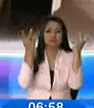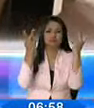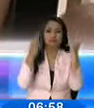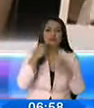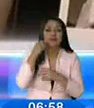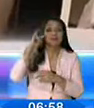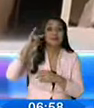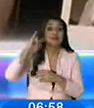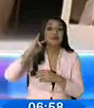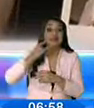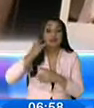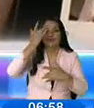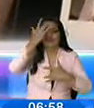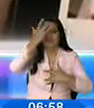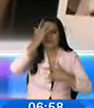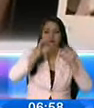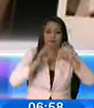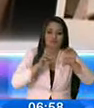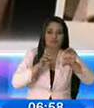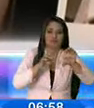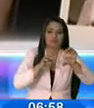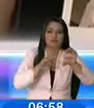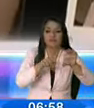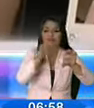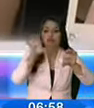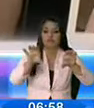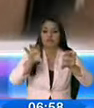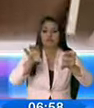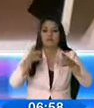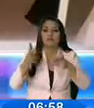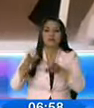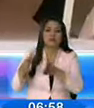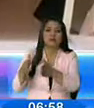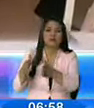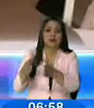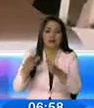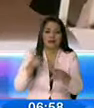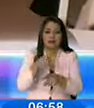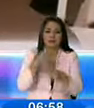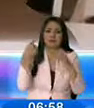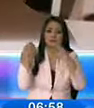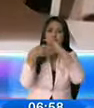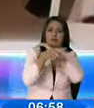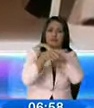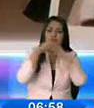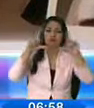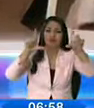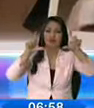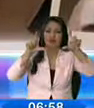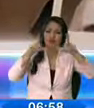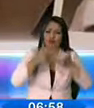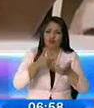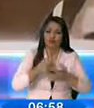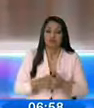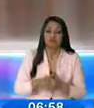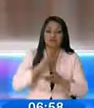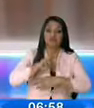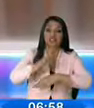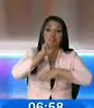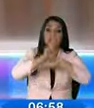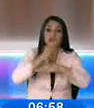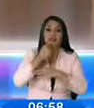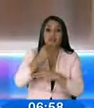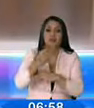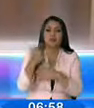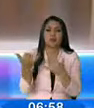niña enferma, toda entubada, y una tumba con todo eso. Supo decir este señor rector que había sido un